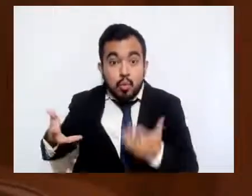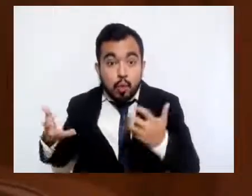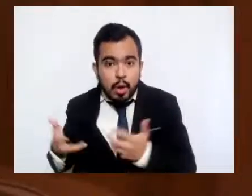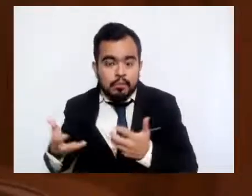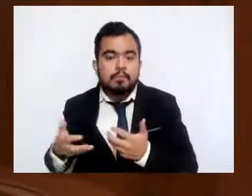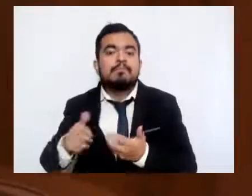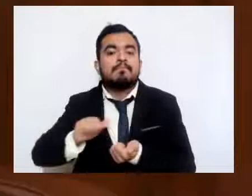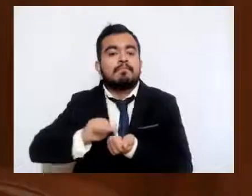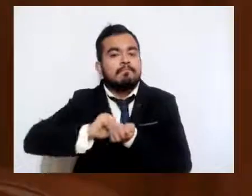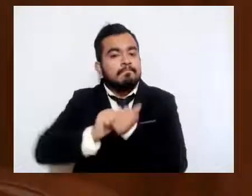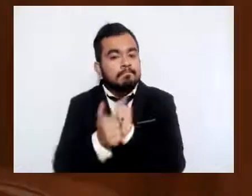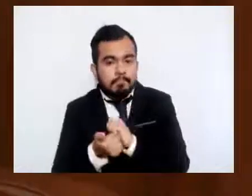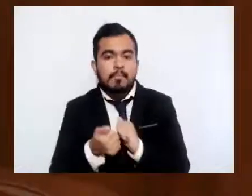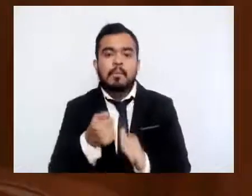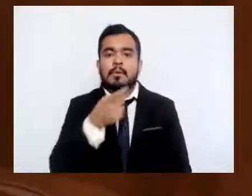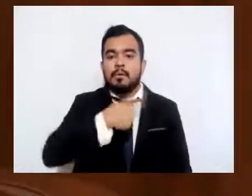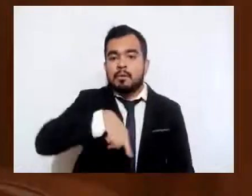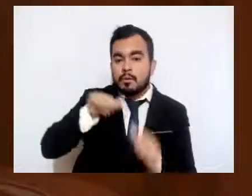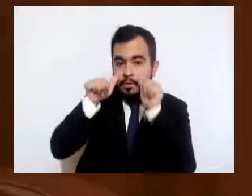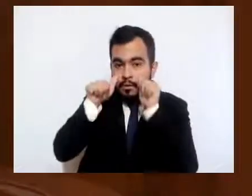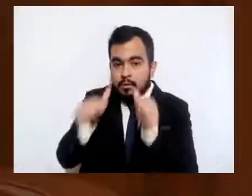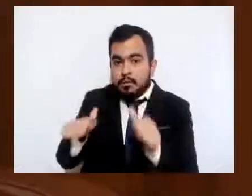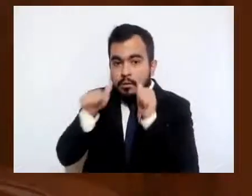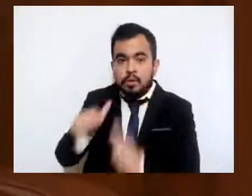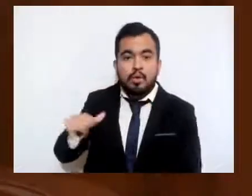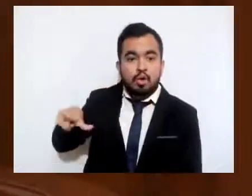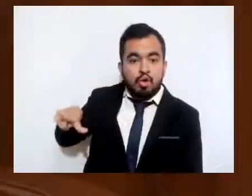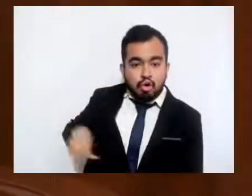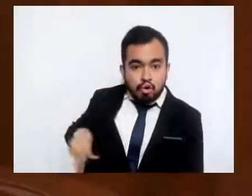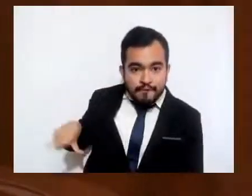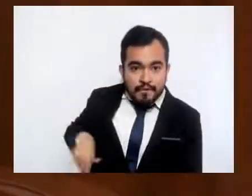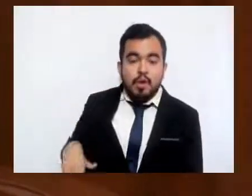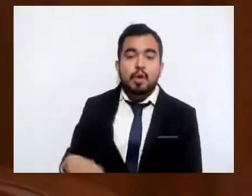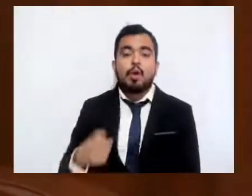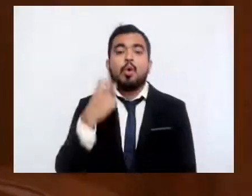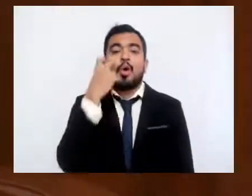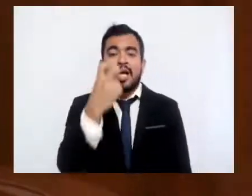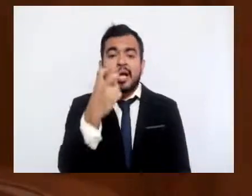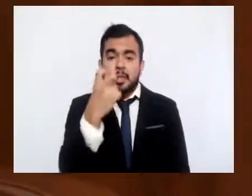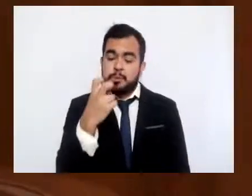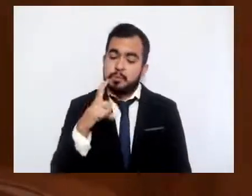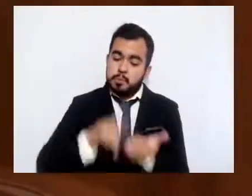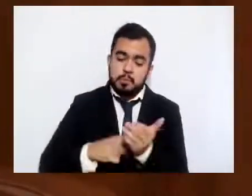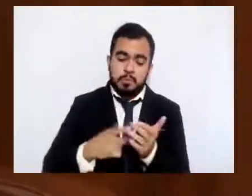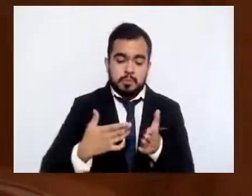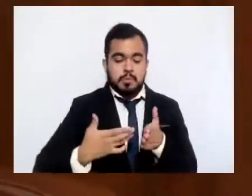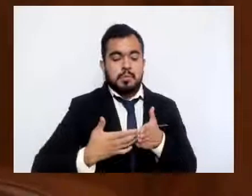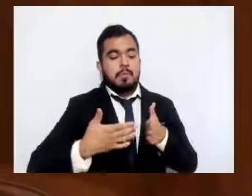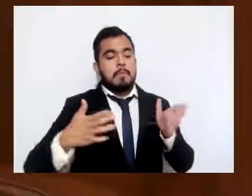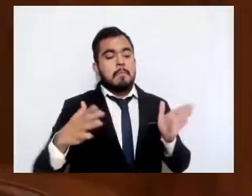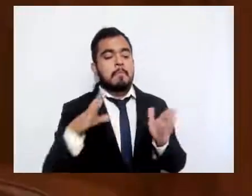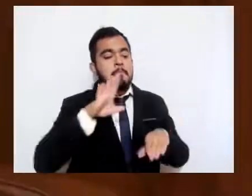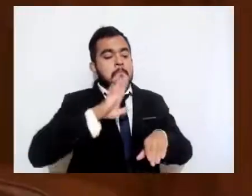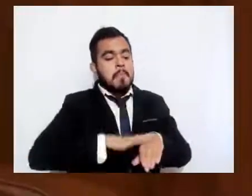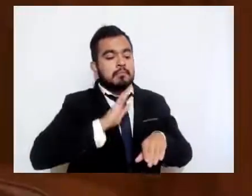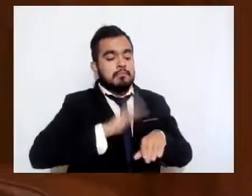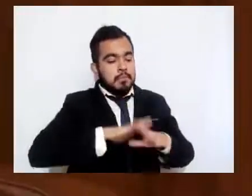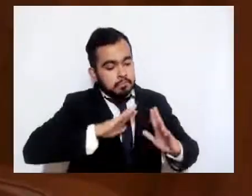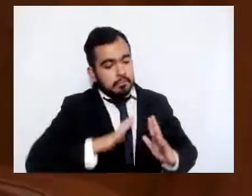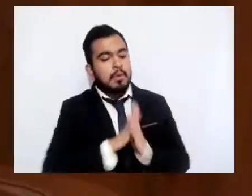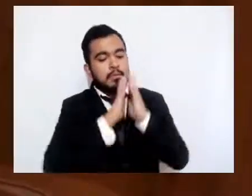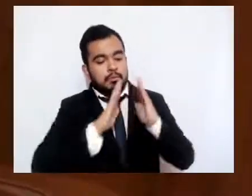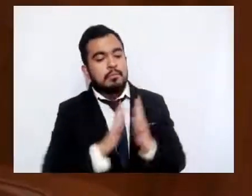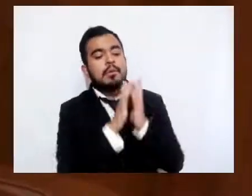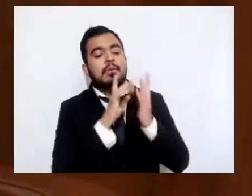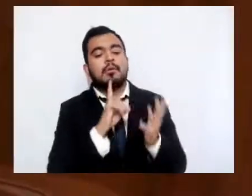espacios asociativos se amplían los repertorios de participación y se generan nuevos ámbitos desde los cuales se plantean